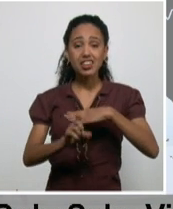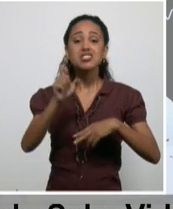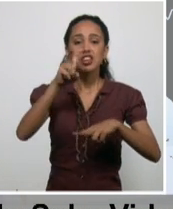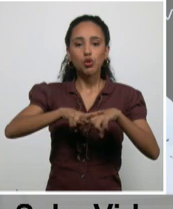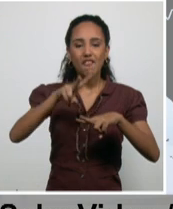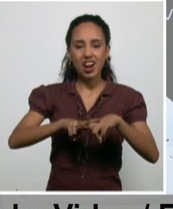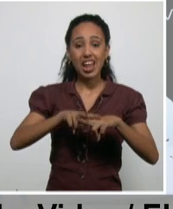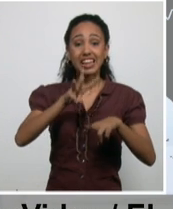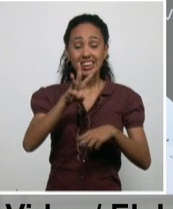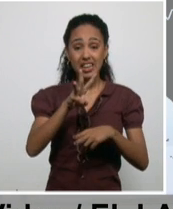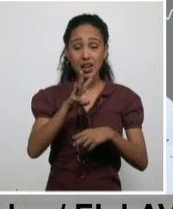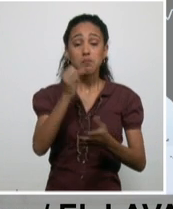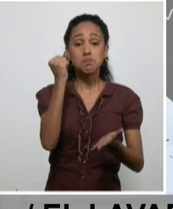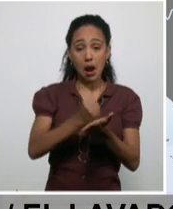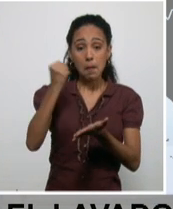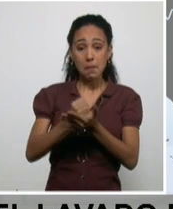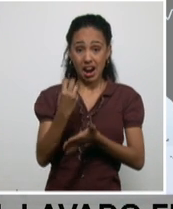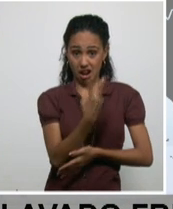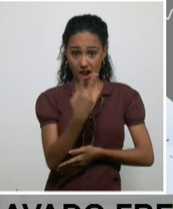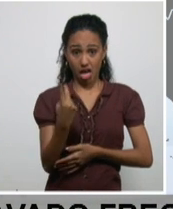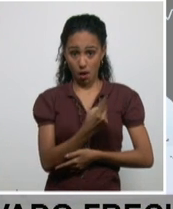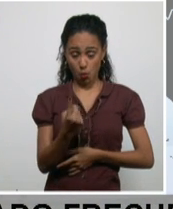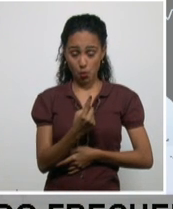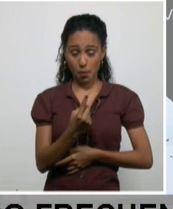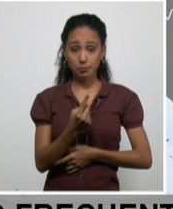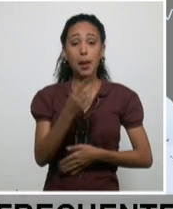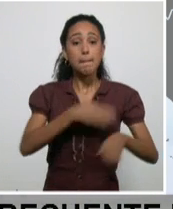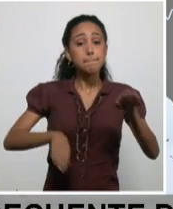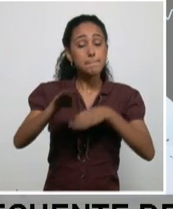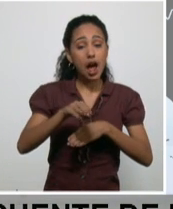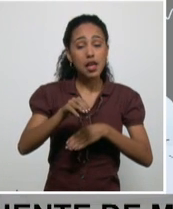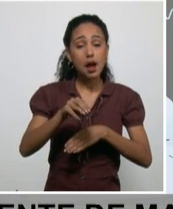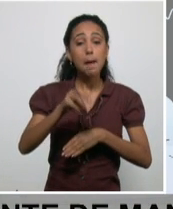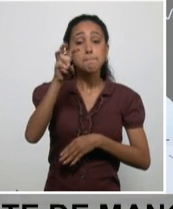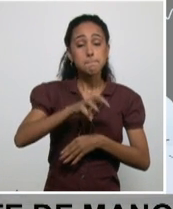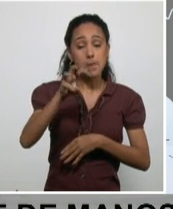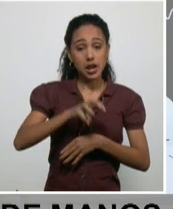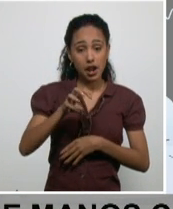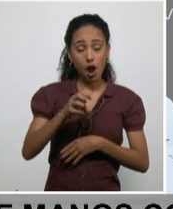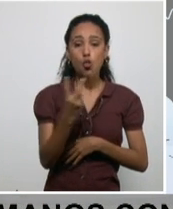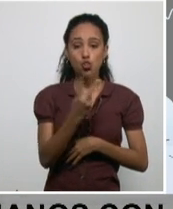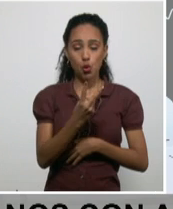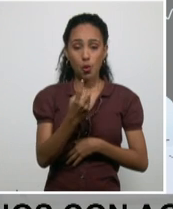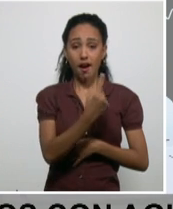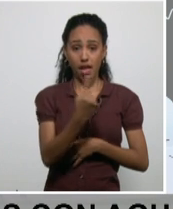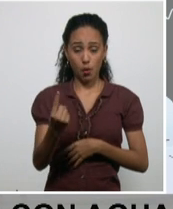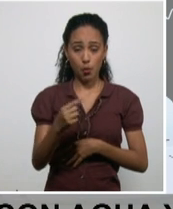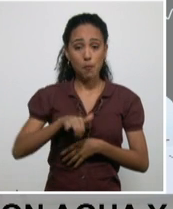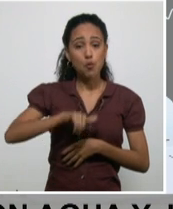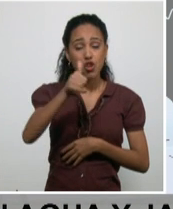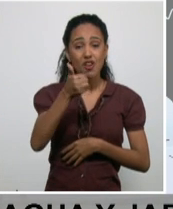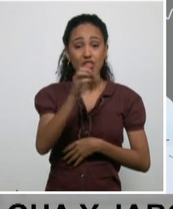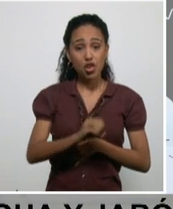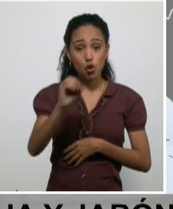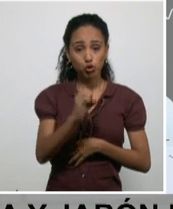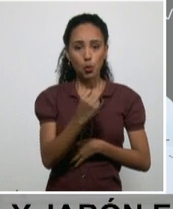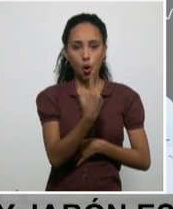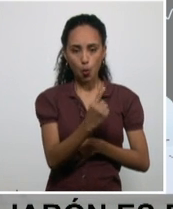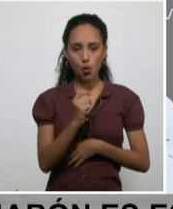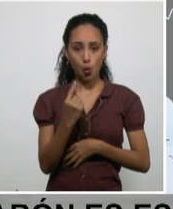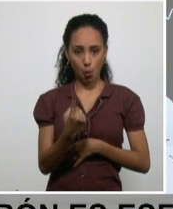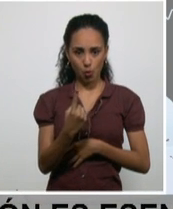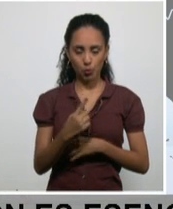3 confirmados cada uno, Playa y Marianao con 2 cada uno y Boyero y 10 de Octubre con un caso confirmado